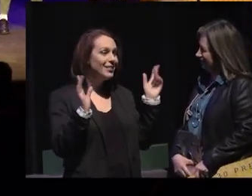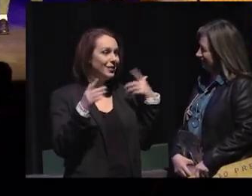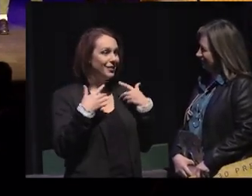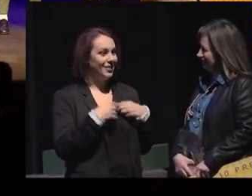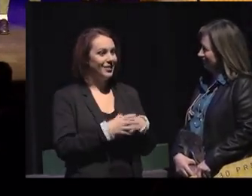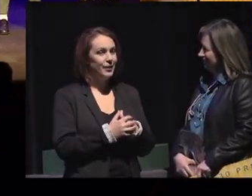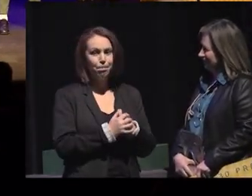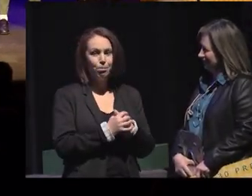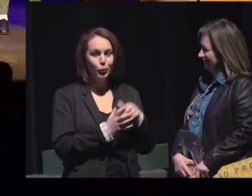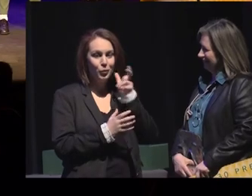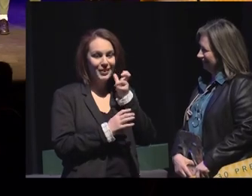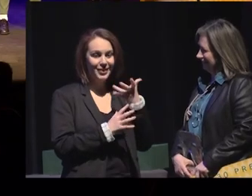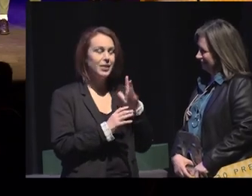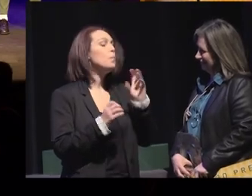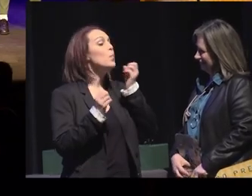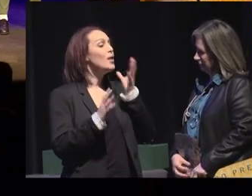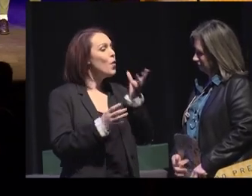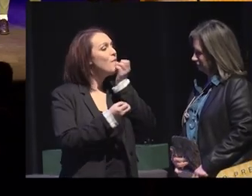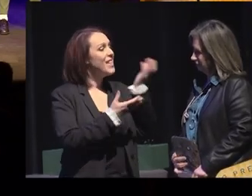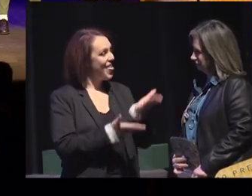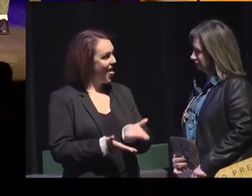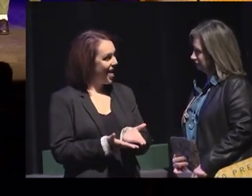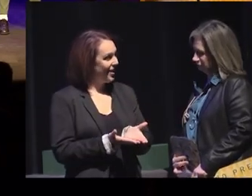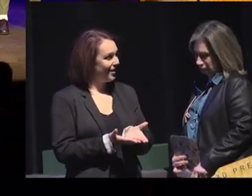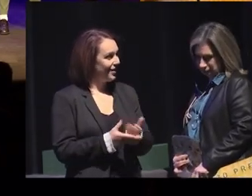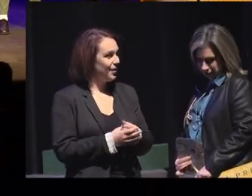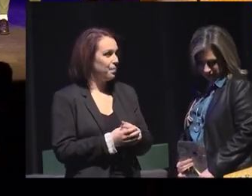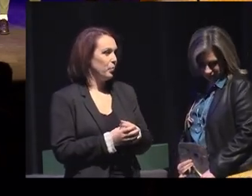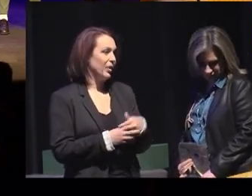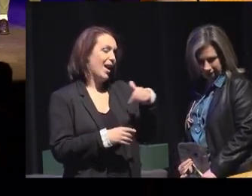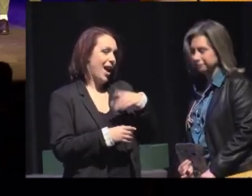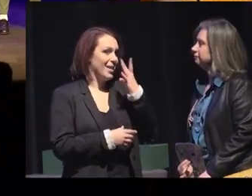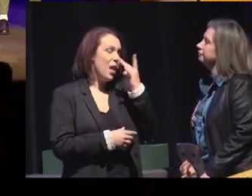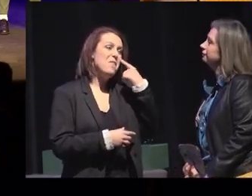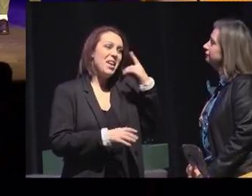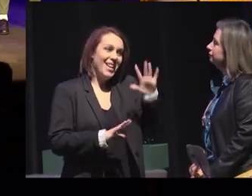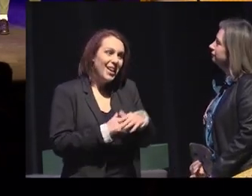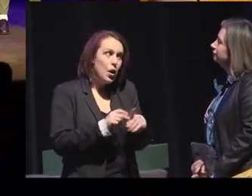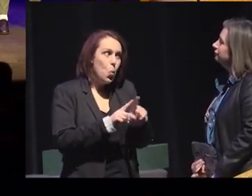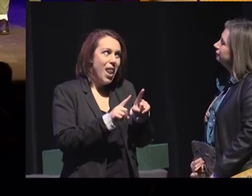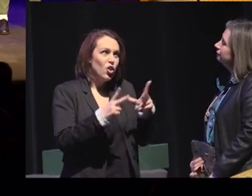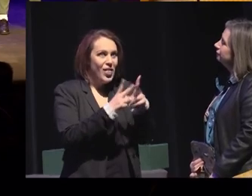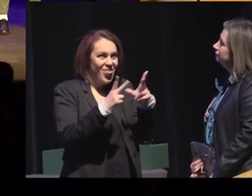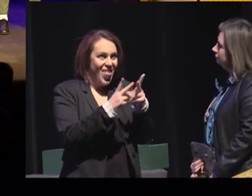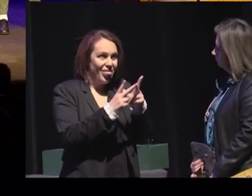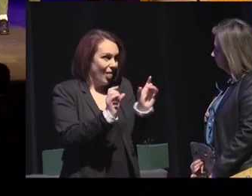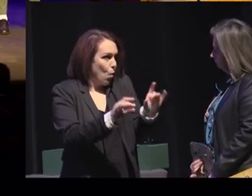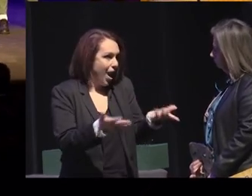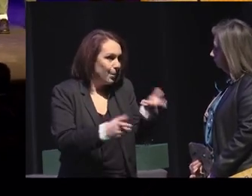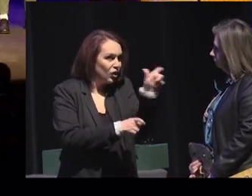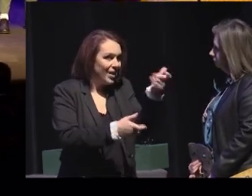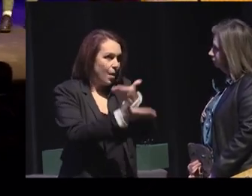suelo decir tampoco. Bueno, bienvenida. El carnaval, fíjate que es un reflejo de la sociedad. Las personas